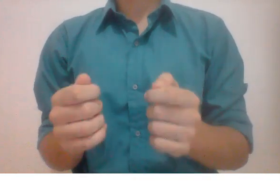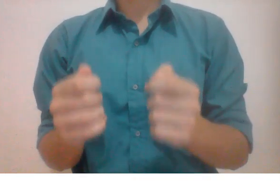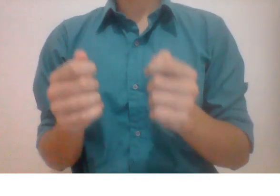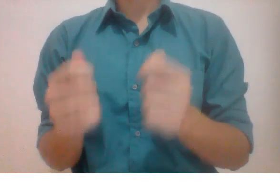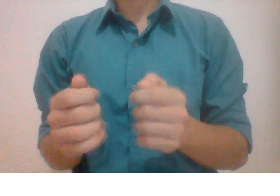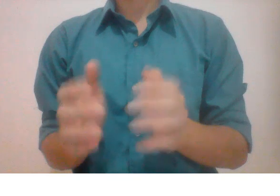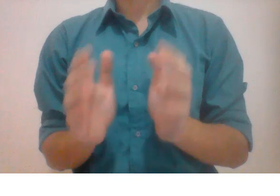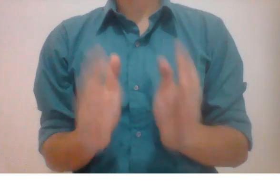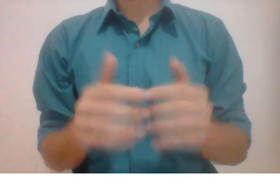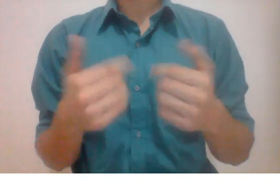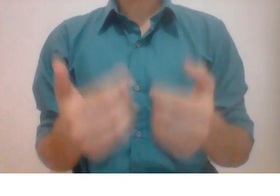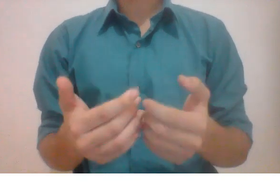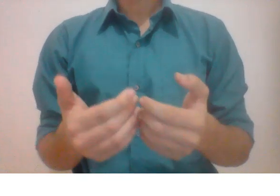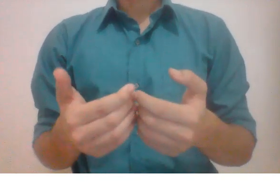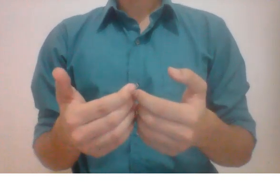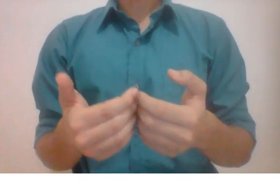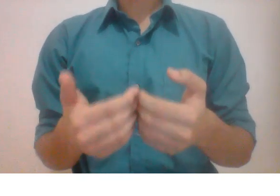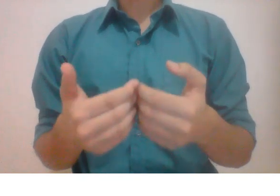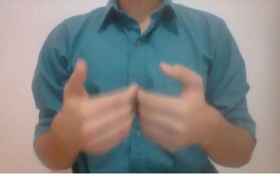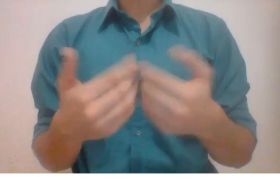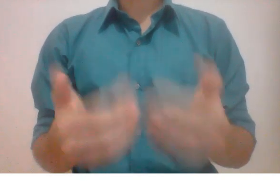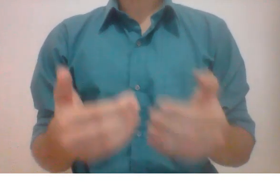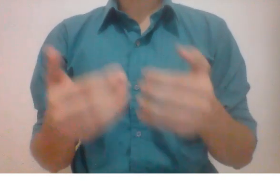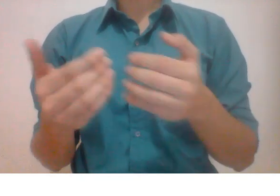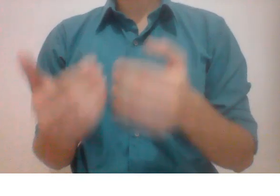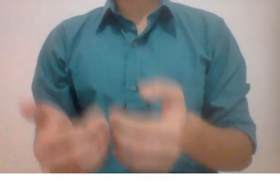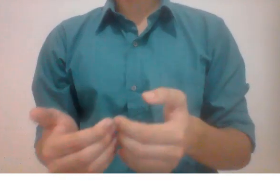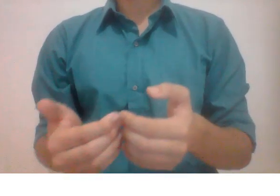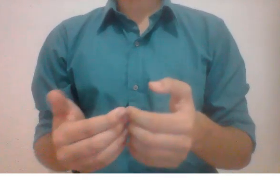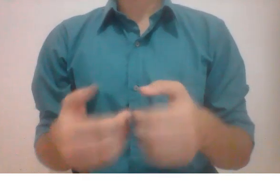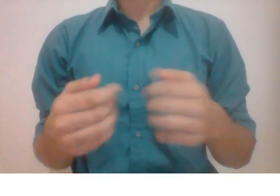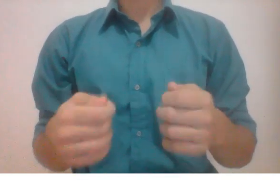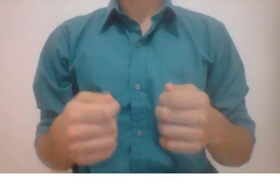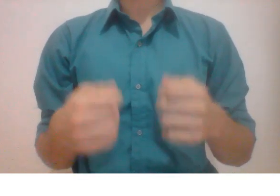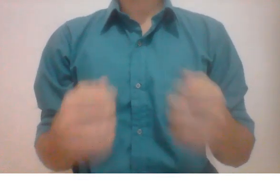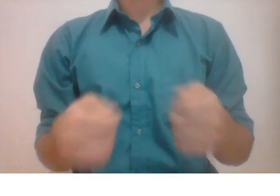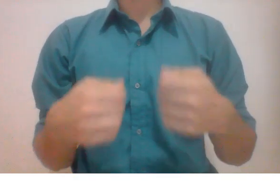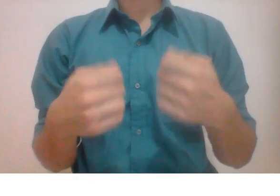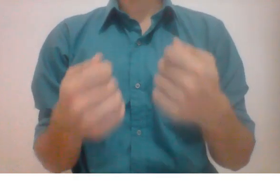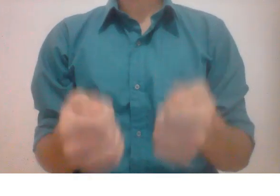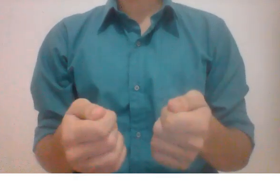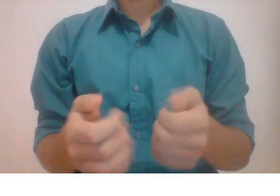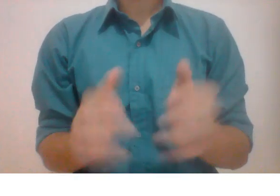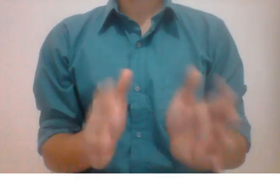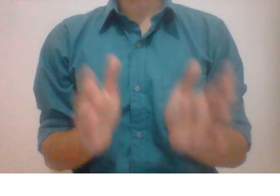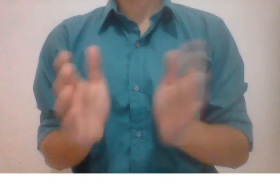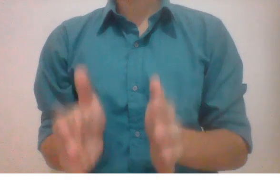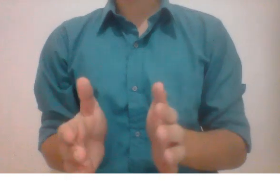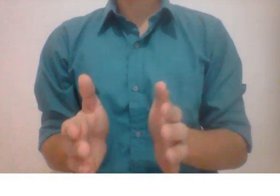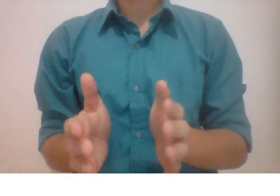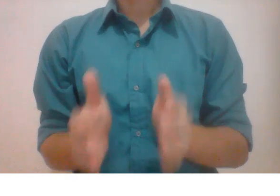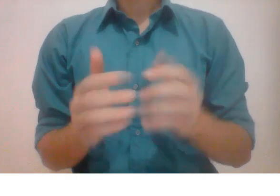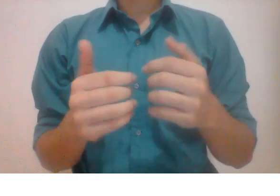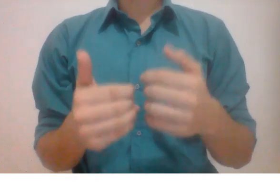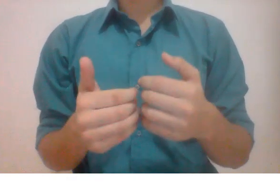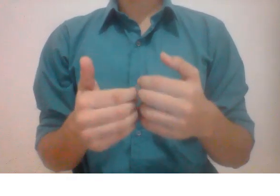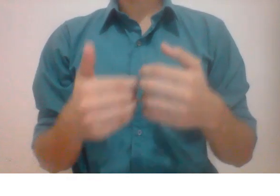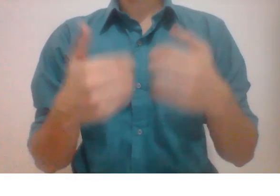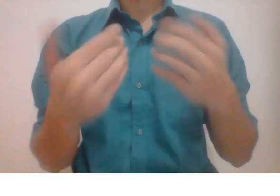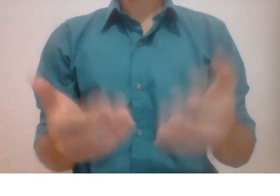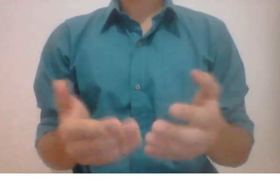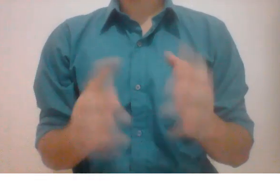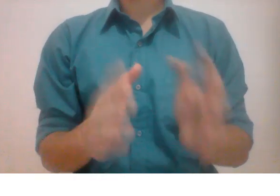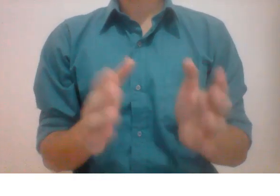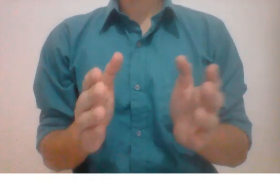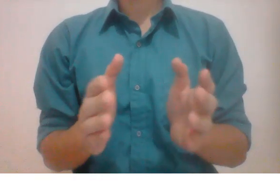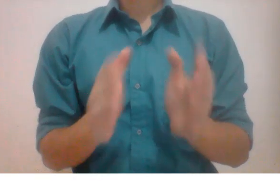este dinero de Odebrecht fue utilizado para que analistas políticos obtuvieran cierto beneficio o recursos para hablar de